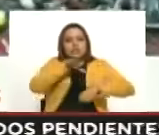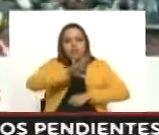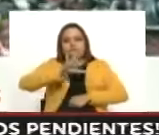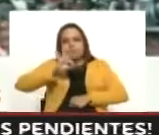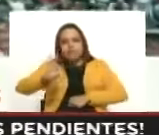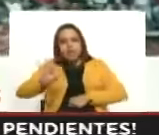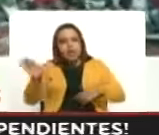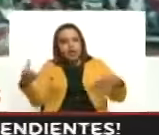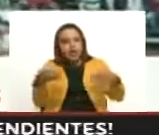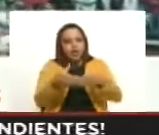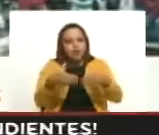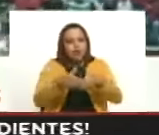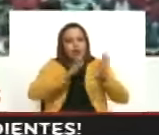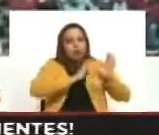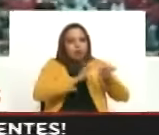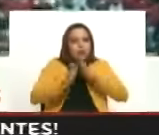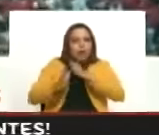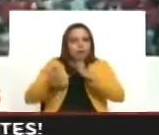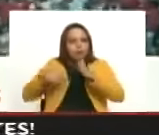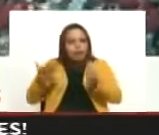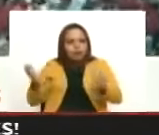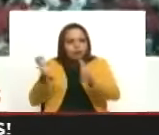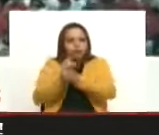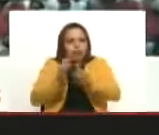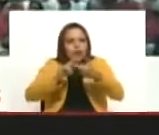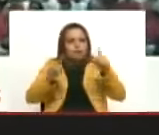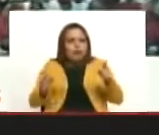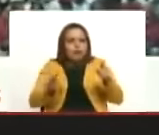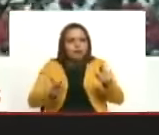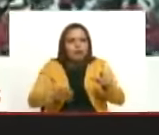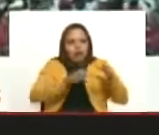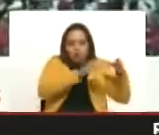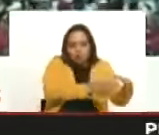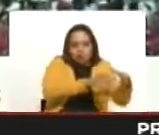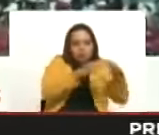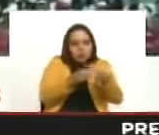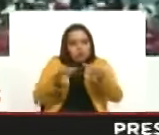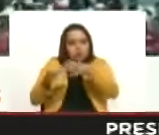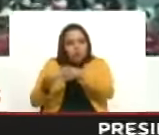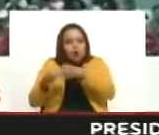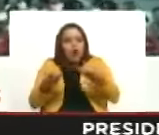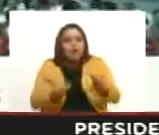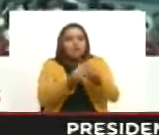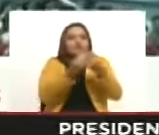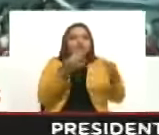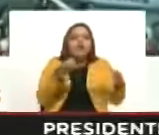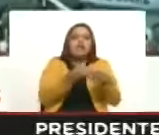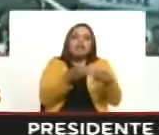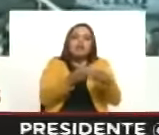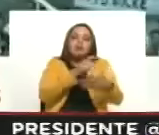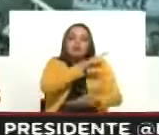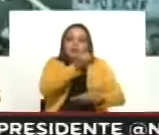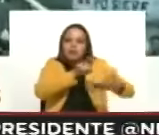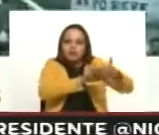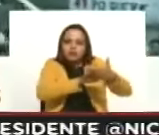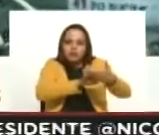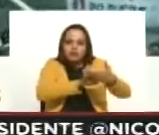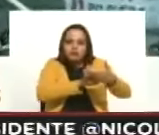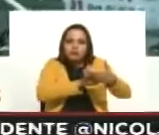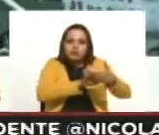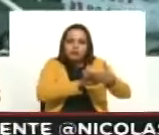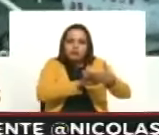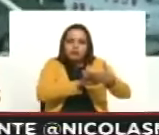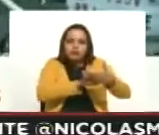2.653 unidades populares para la paz, una al lado de otra con su equipo correspondiente, para pelarle los dientes